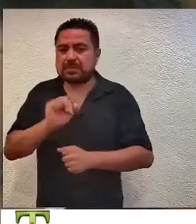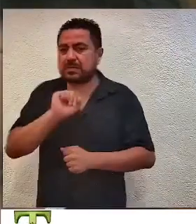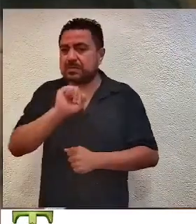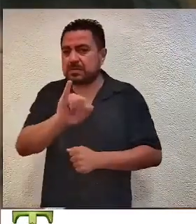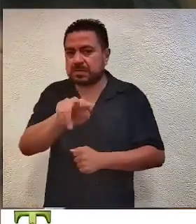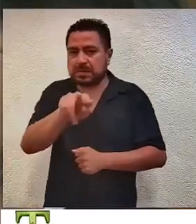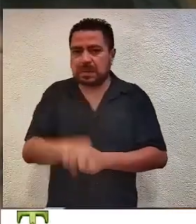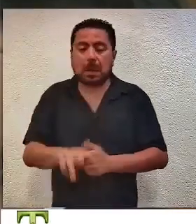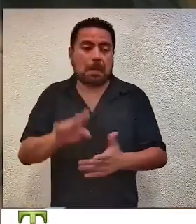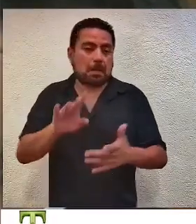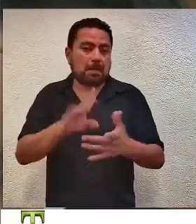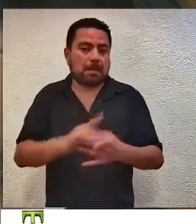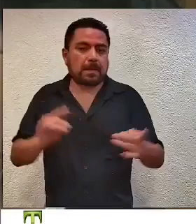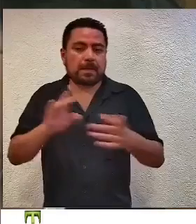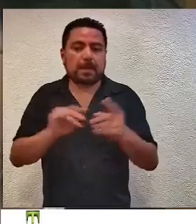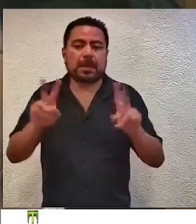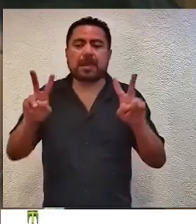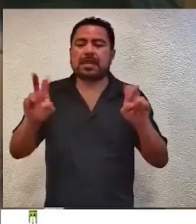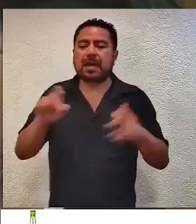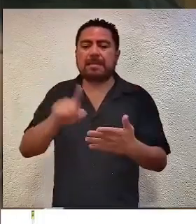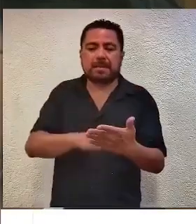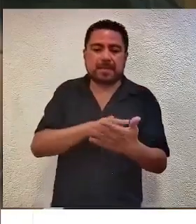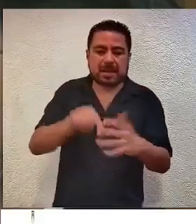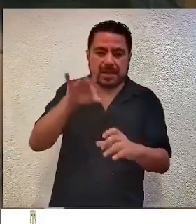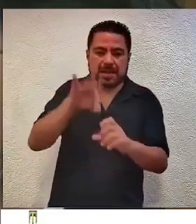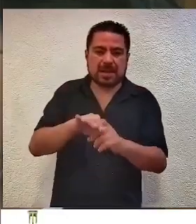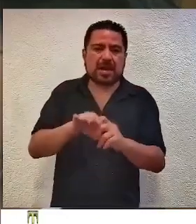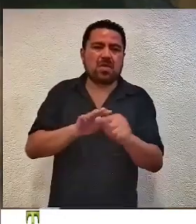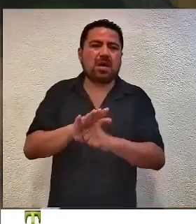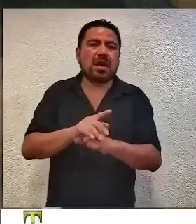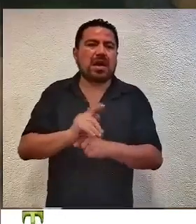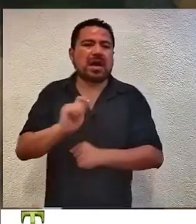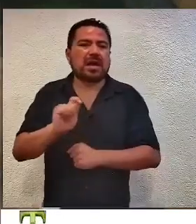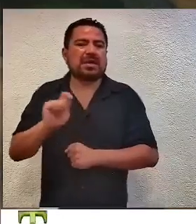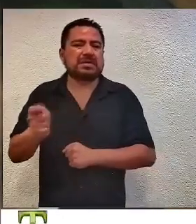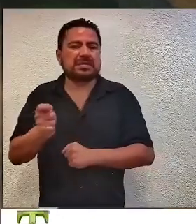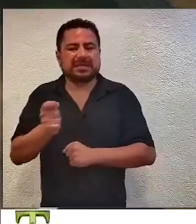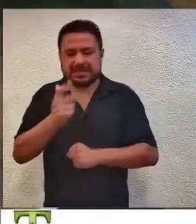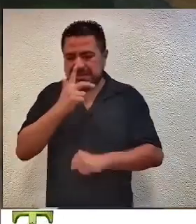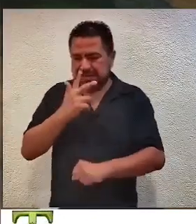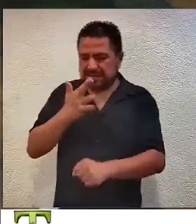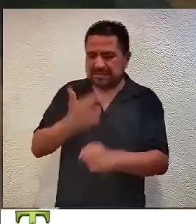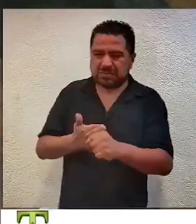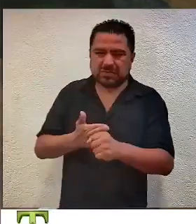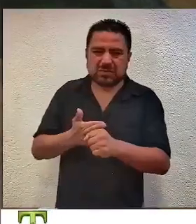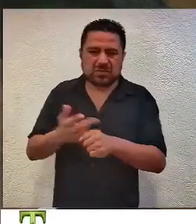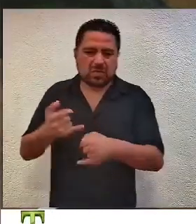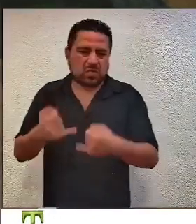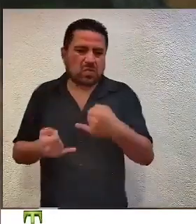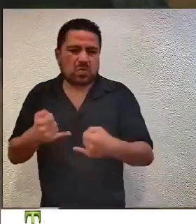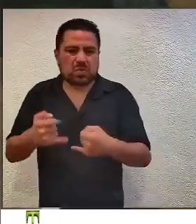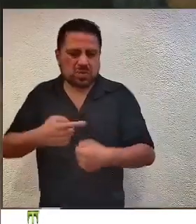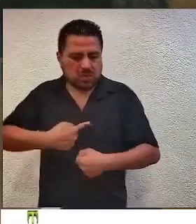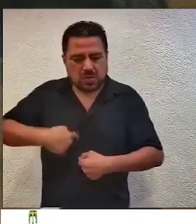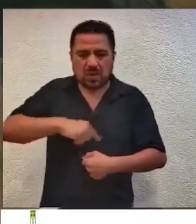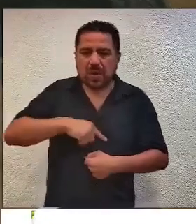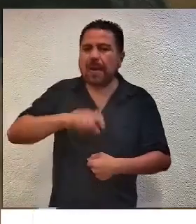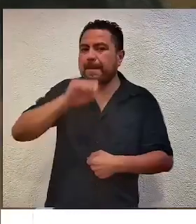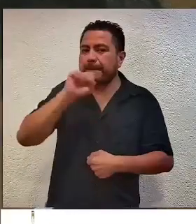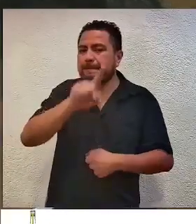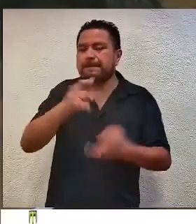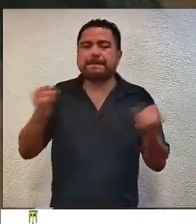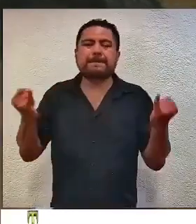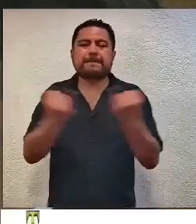efectivamente ha señalado que en materia electoral, tratándose de órganos jurisdiccionales y tratándose